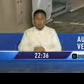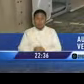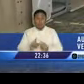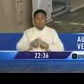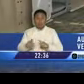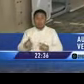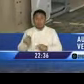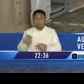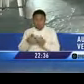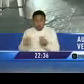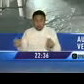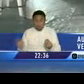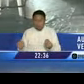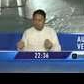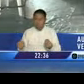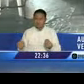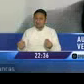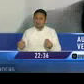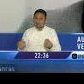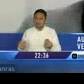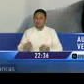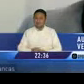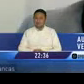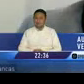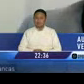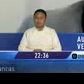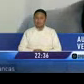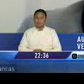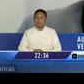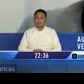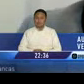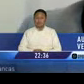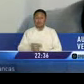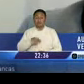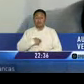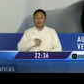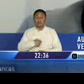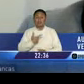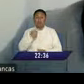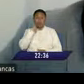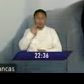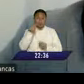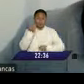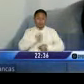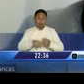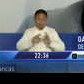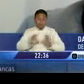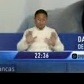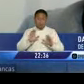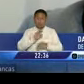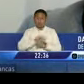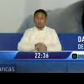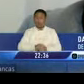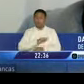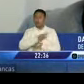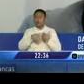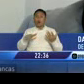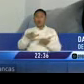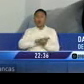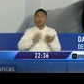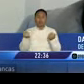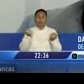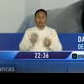la solución absoluta para controlar el virus. No es que nosotros liberamos las pruebas y mañana tenemos controlado al virus. Se deben